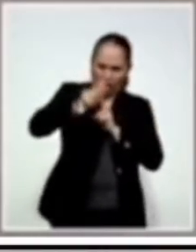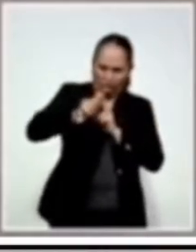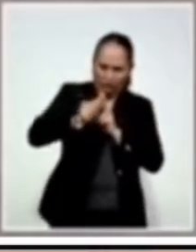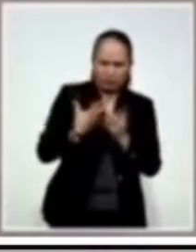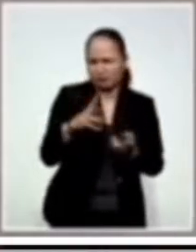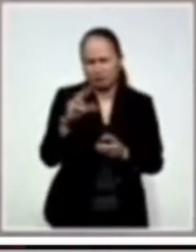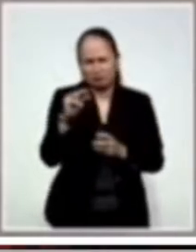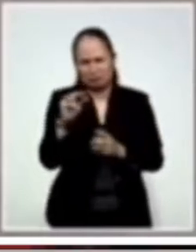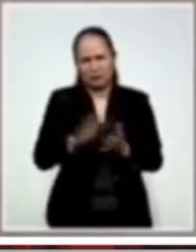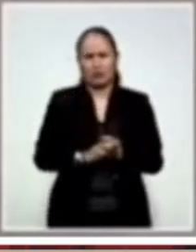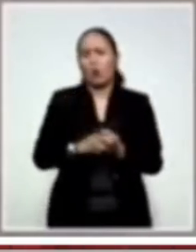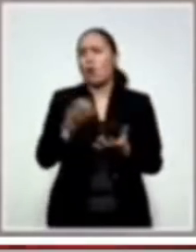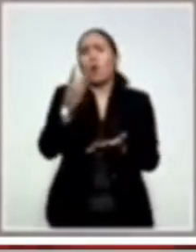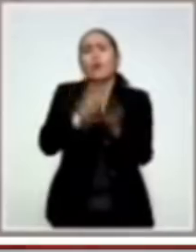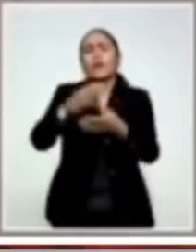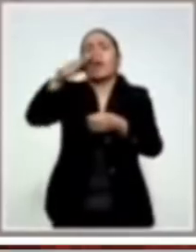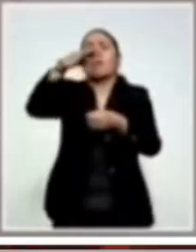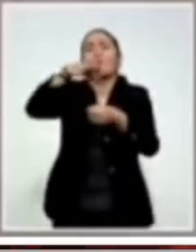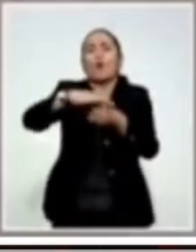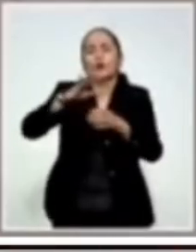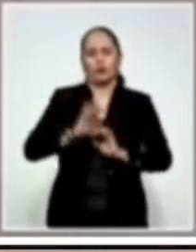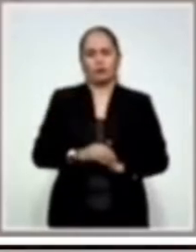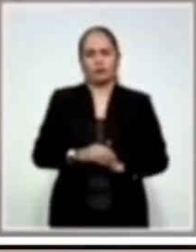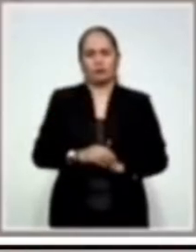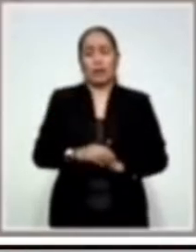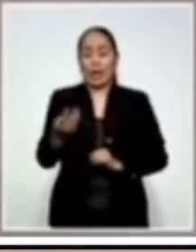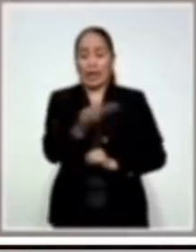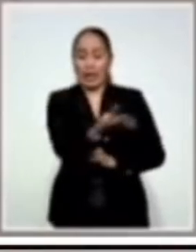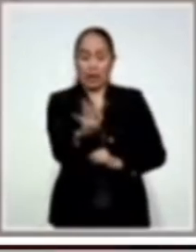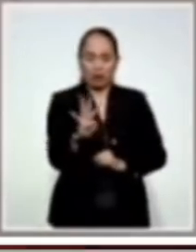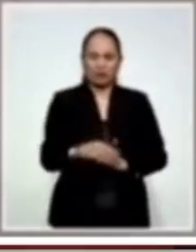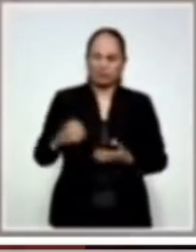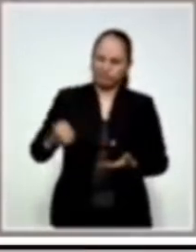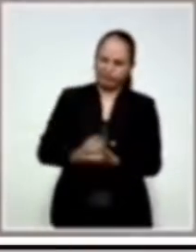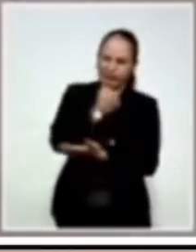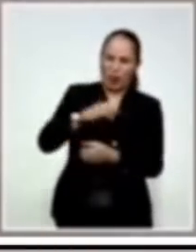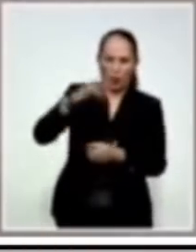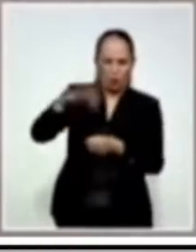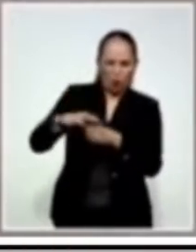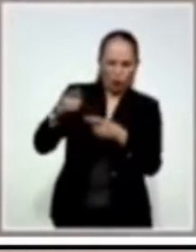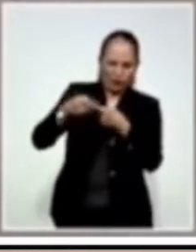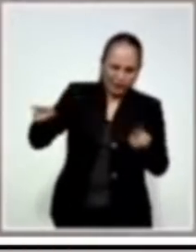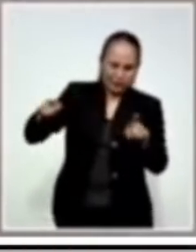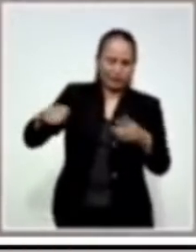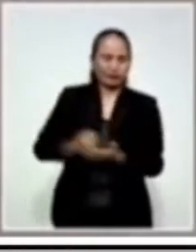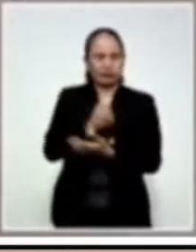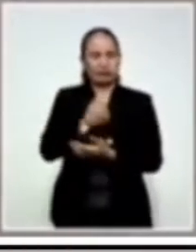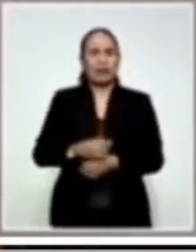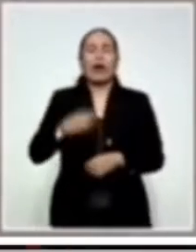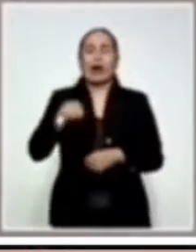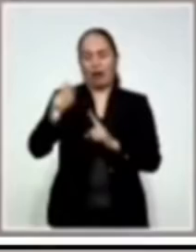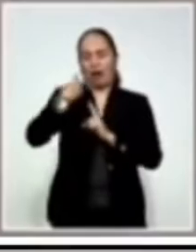Nada más se descalifica el voto. Si uno no vota como uno quiere, como ellos quieren, entonces ya uno recibe todos